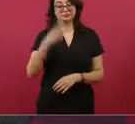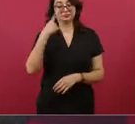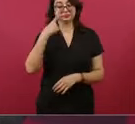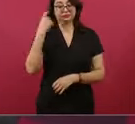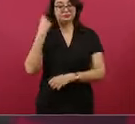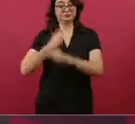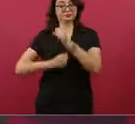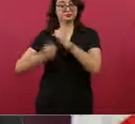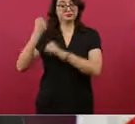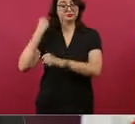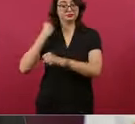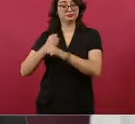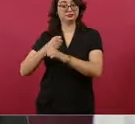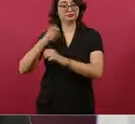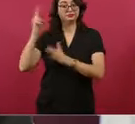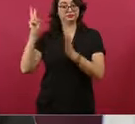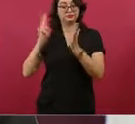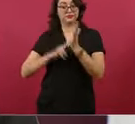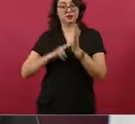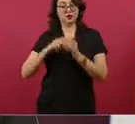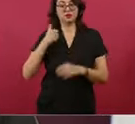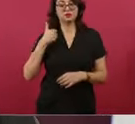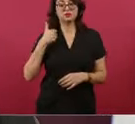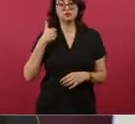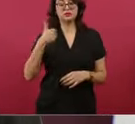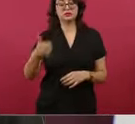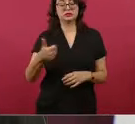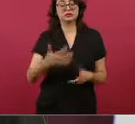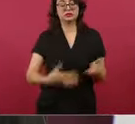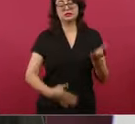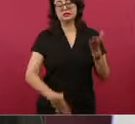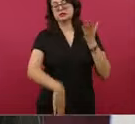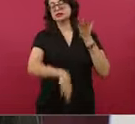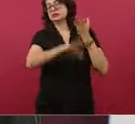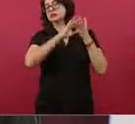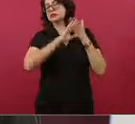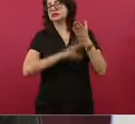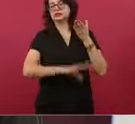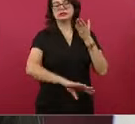desprestigio, de que yo era un peligro para México,